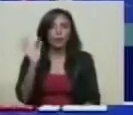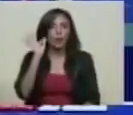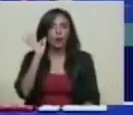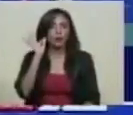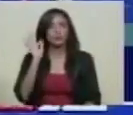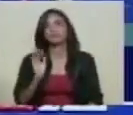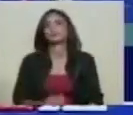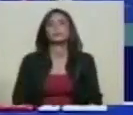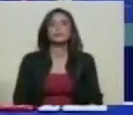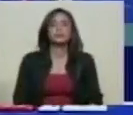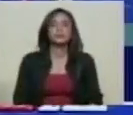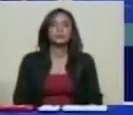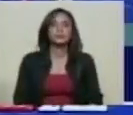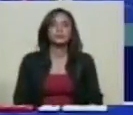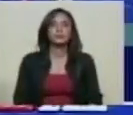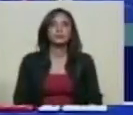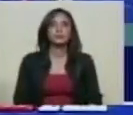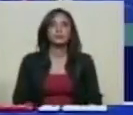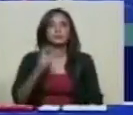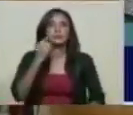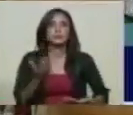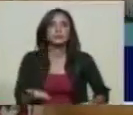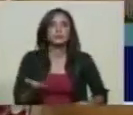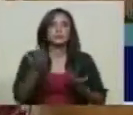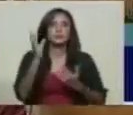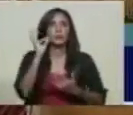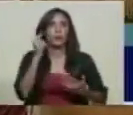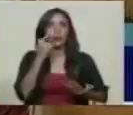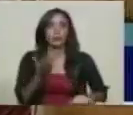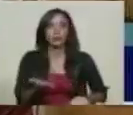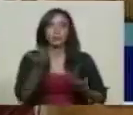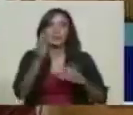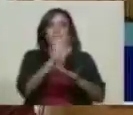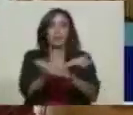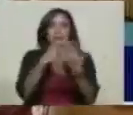compañera Jennifer Garbet,